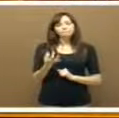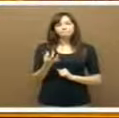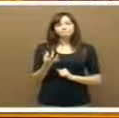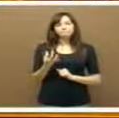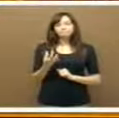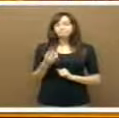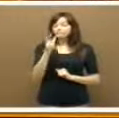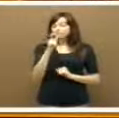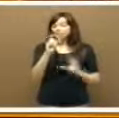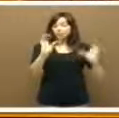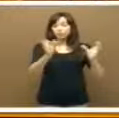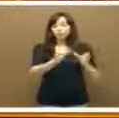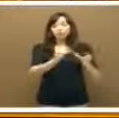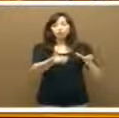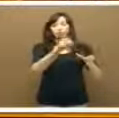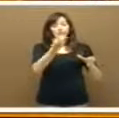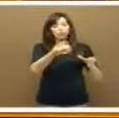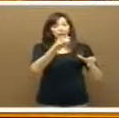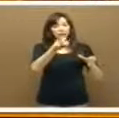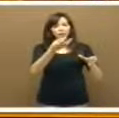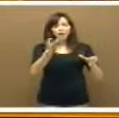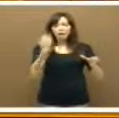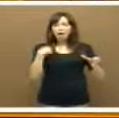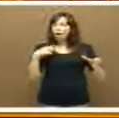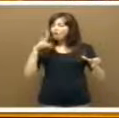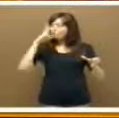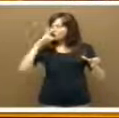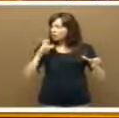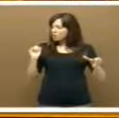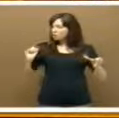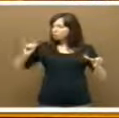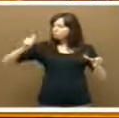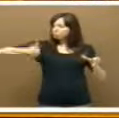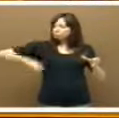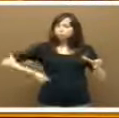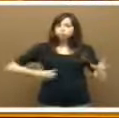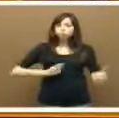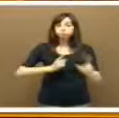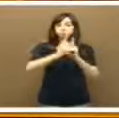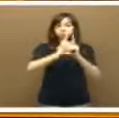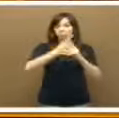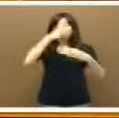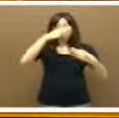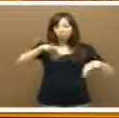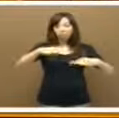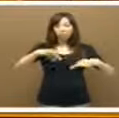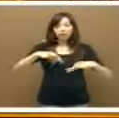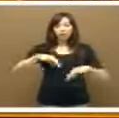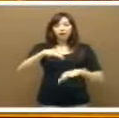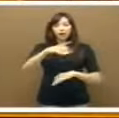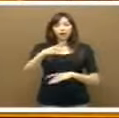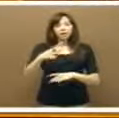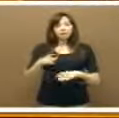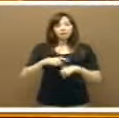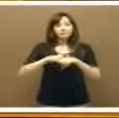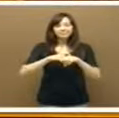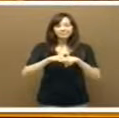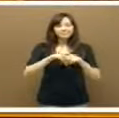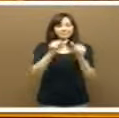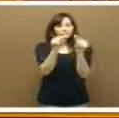señores socialistas siguen después de dos años en la oposición sin darse cuenta de que las formas de ejercerlas han variado